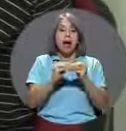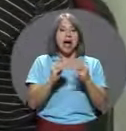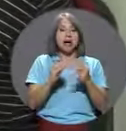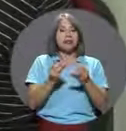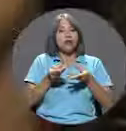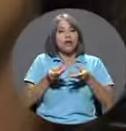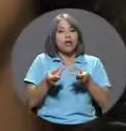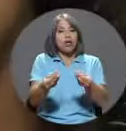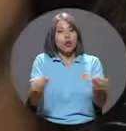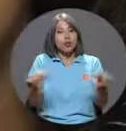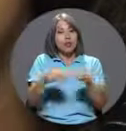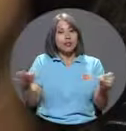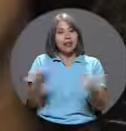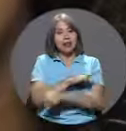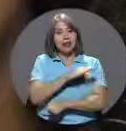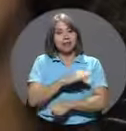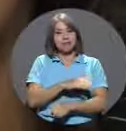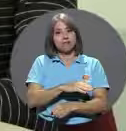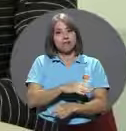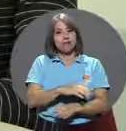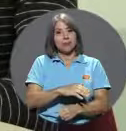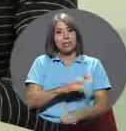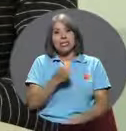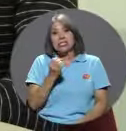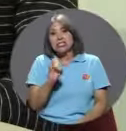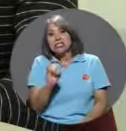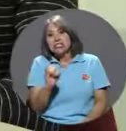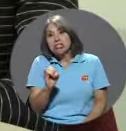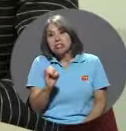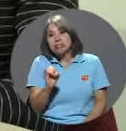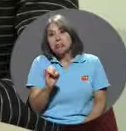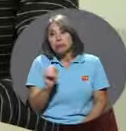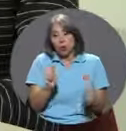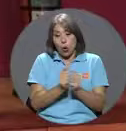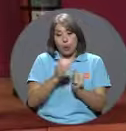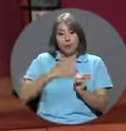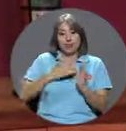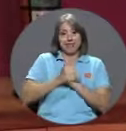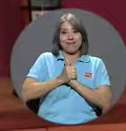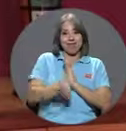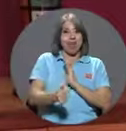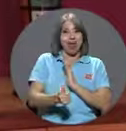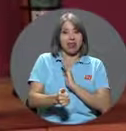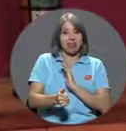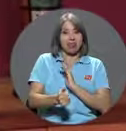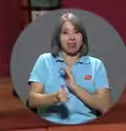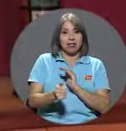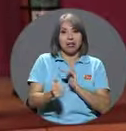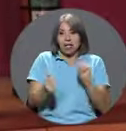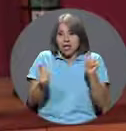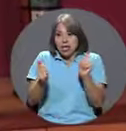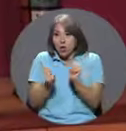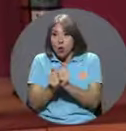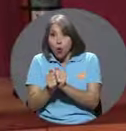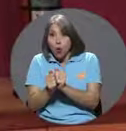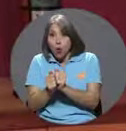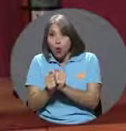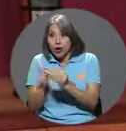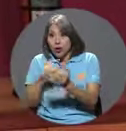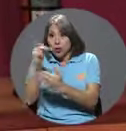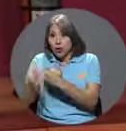más fluido o más integral, en el que si desde mis habilidades y con los apoyos que me